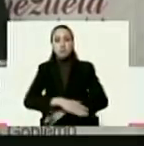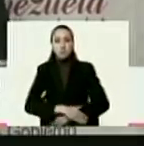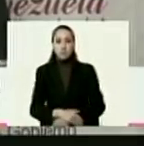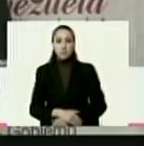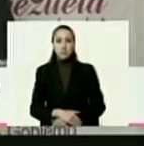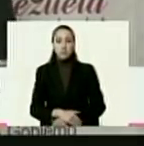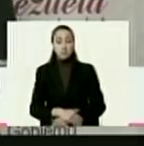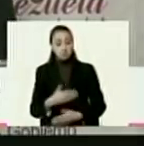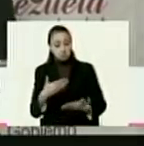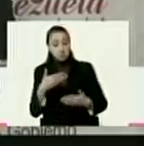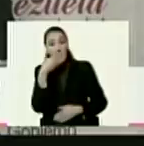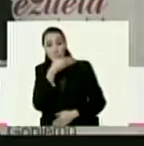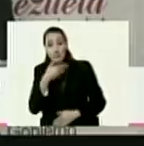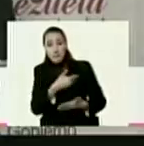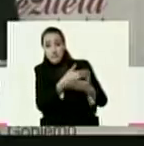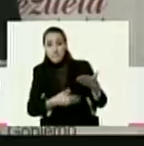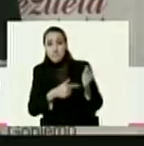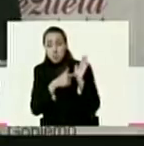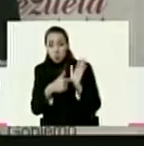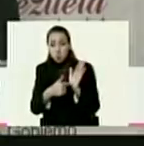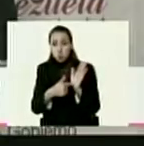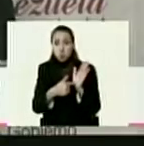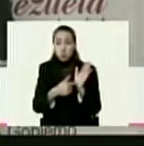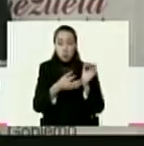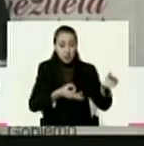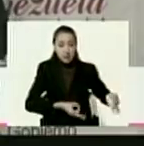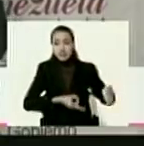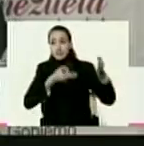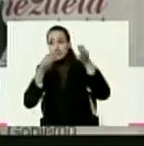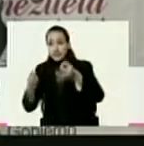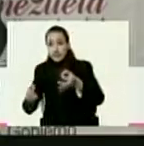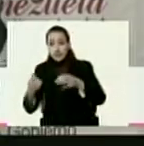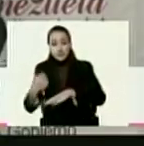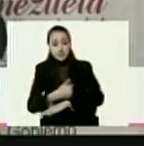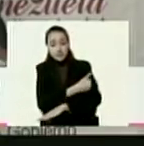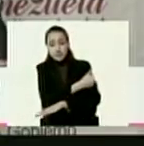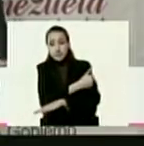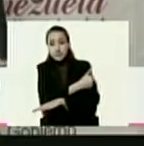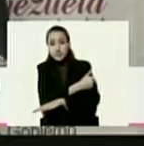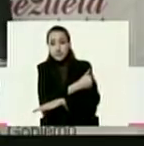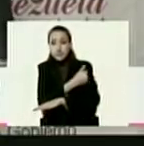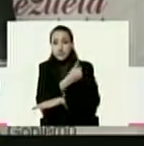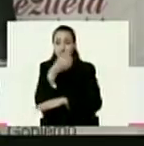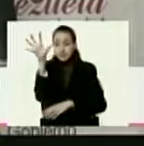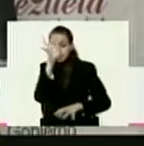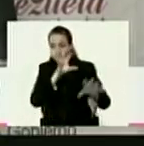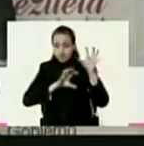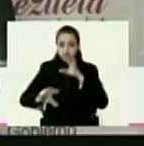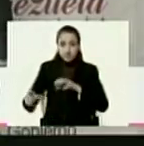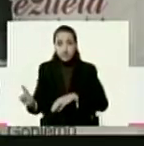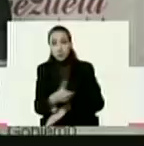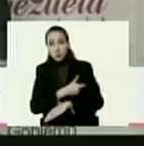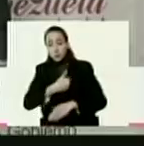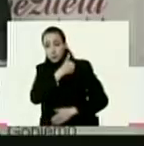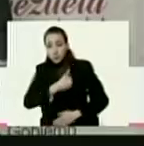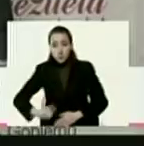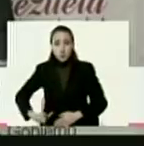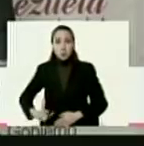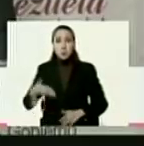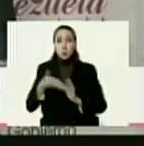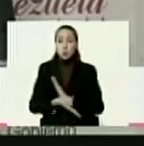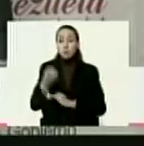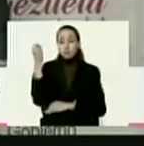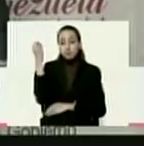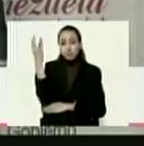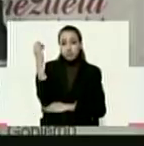es la carta que el presidente Maduro ha dirigido a los jefes de gobierno y jefes de Estado con motivo de la conferencia COP25,